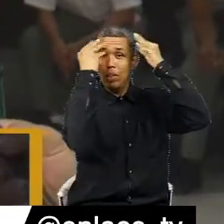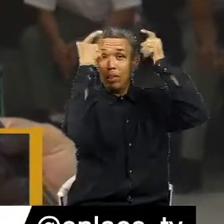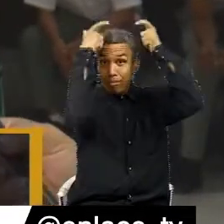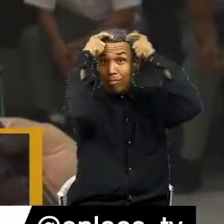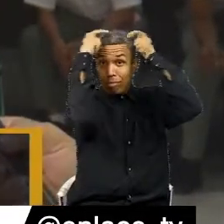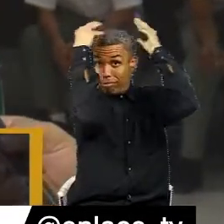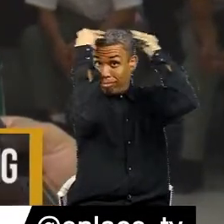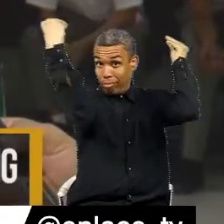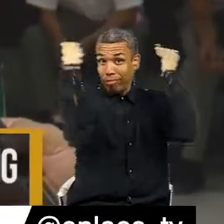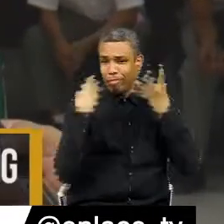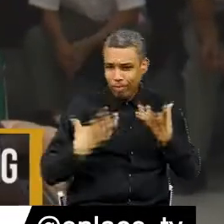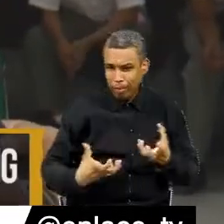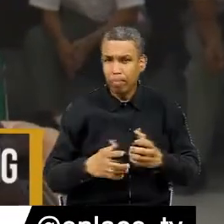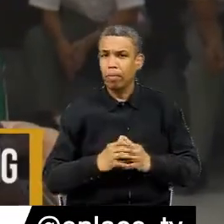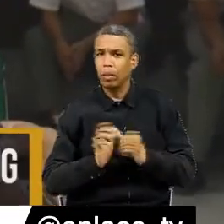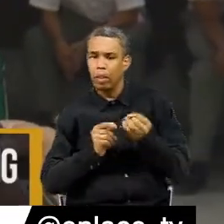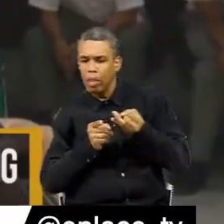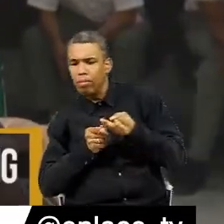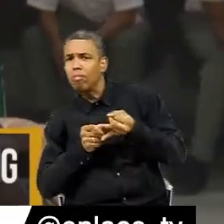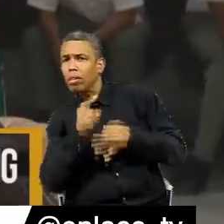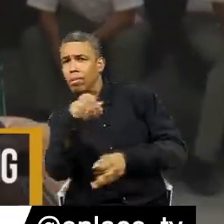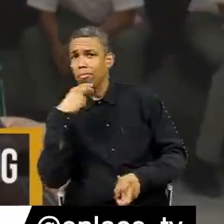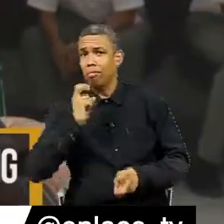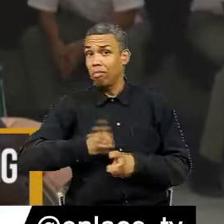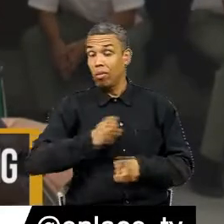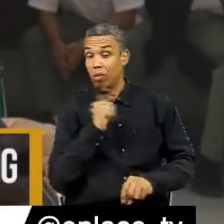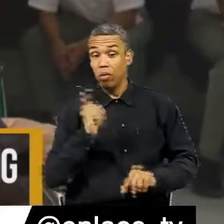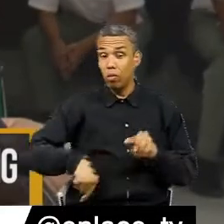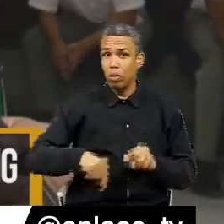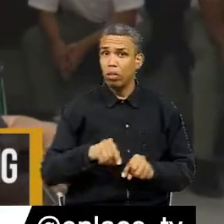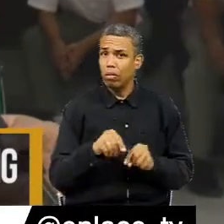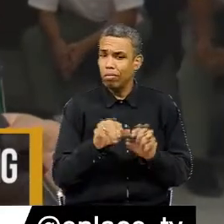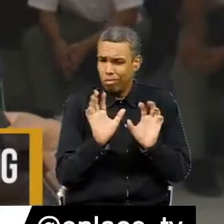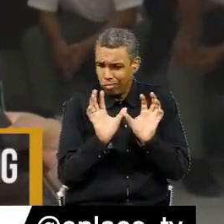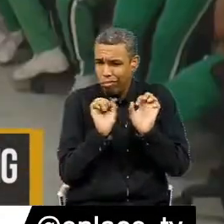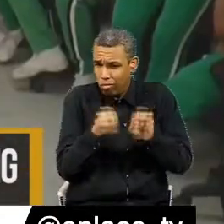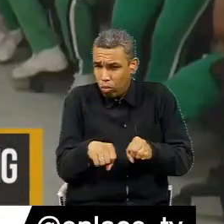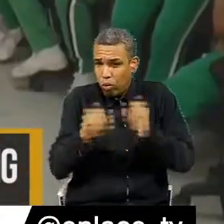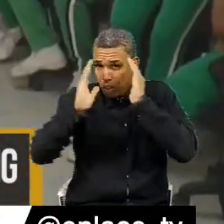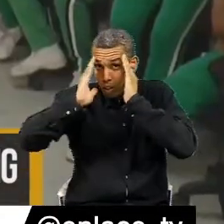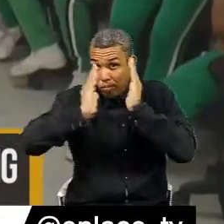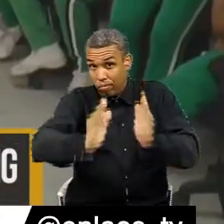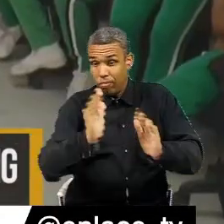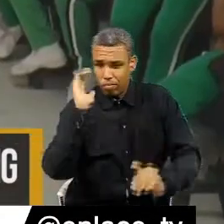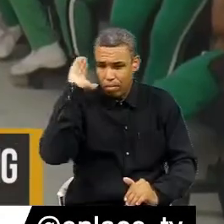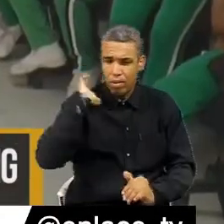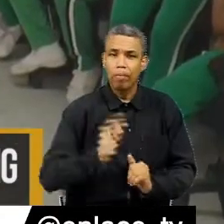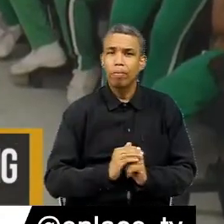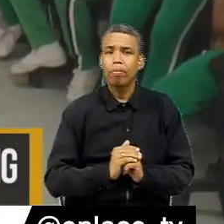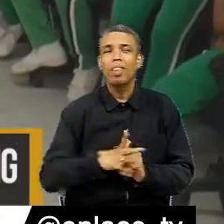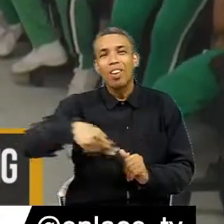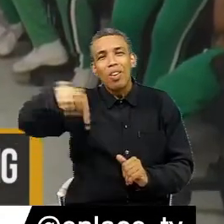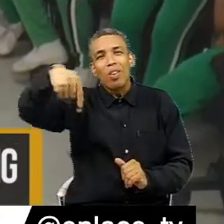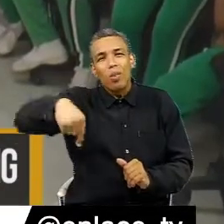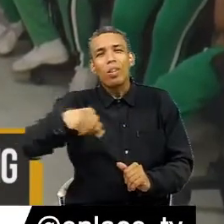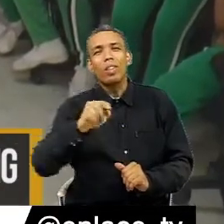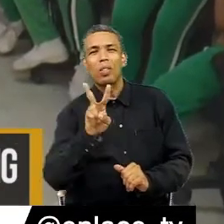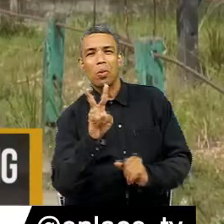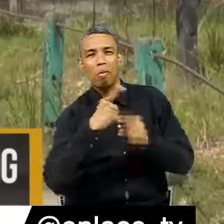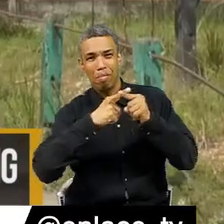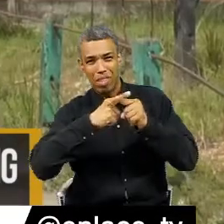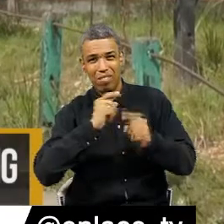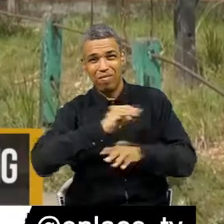poder dársele a ellos y que ellos de verdad consideren que se les escuchó. Para hoy a las 2:30 de la tarde en el plantel educativo